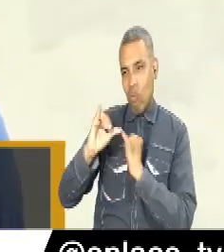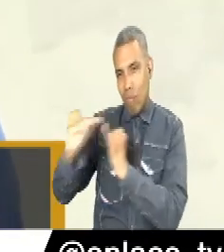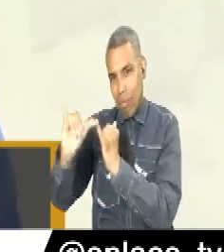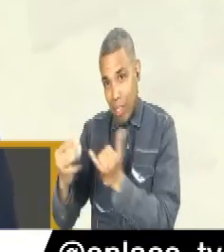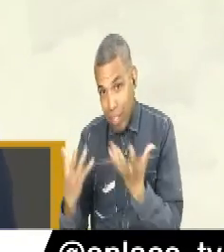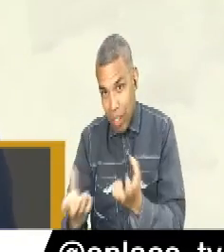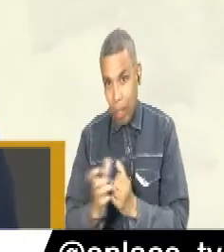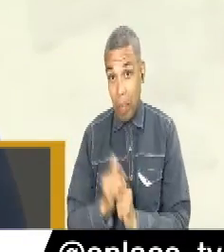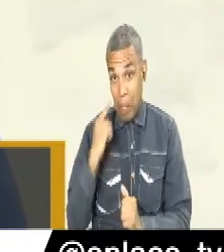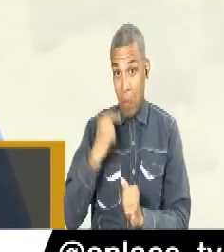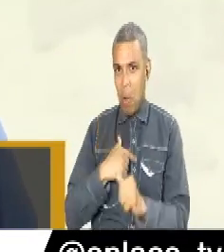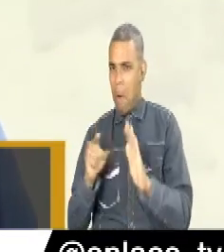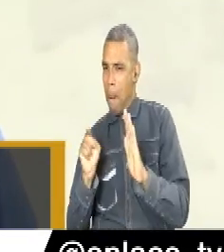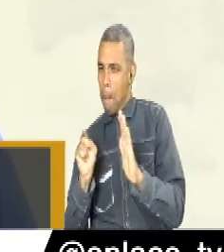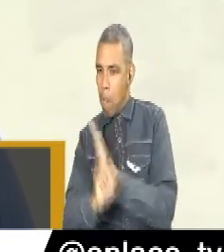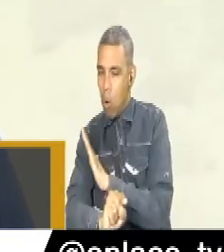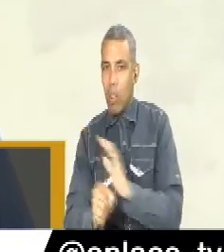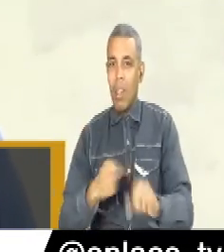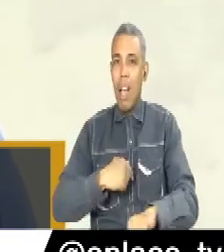faltando un minuto